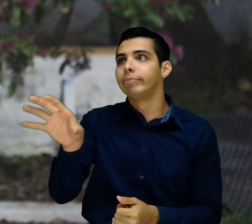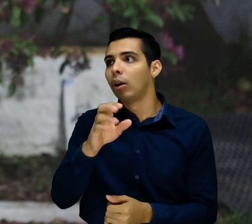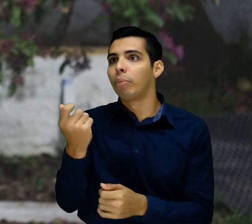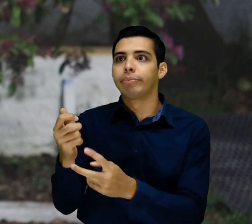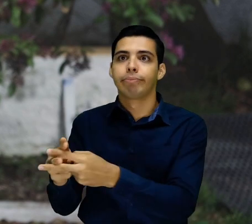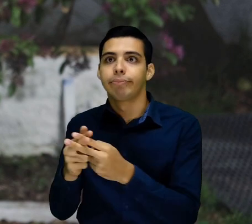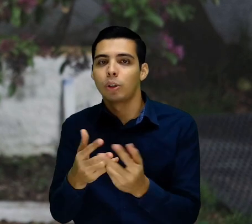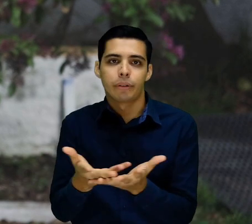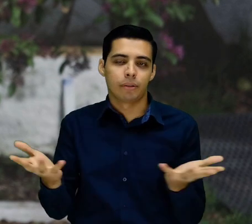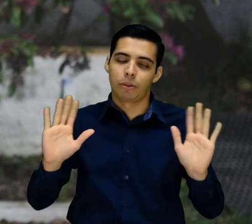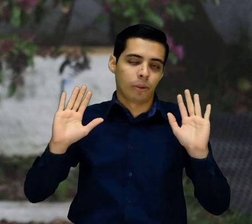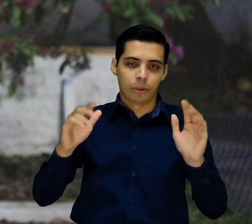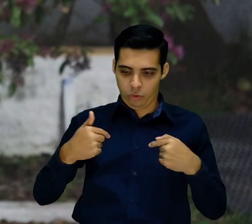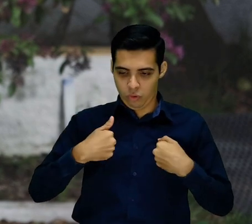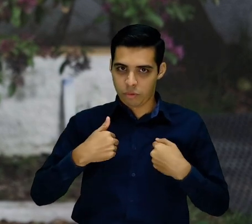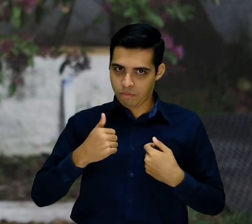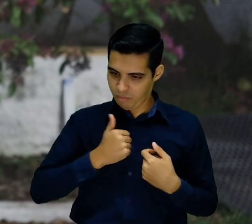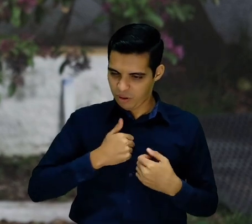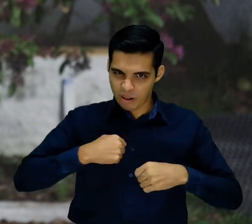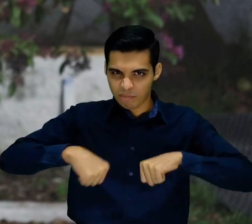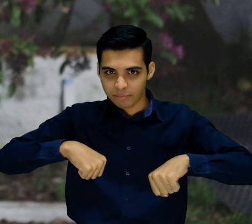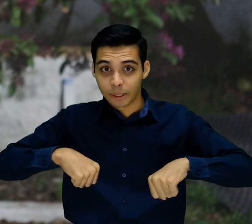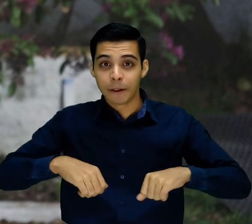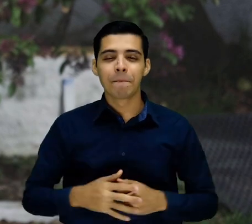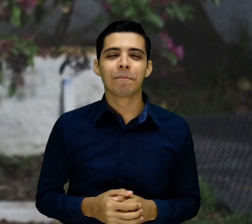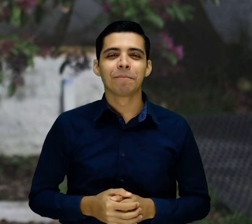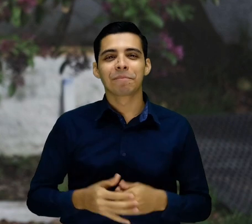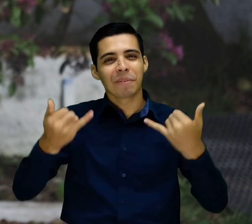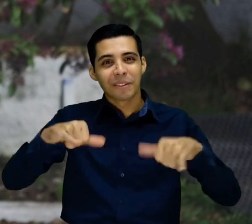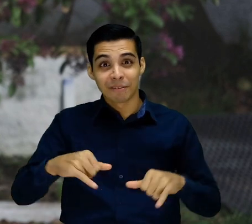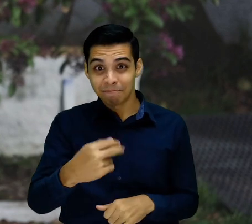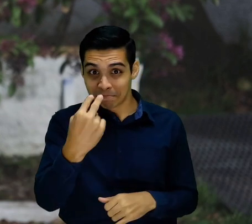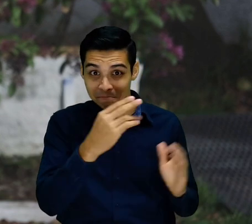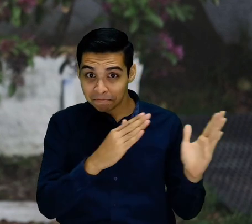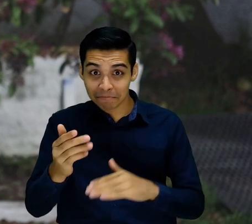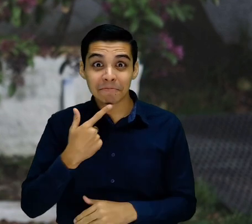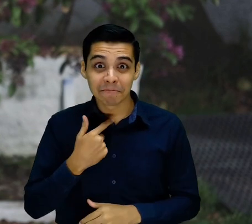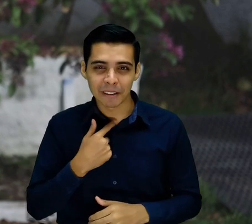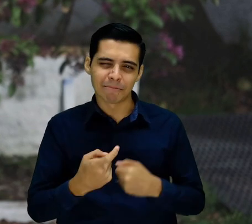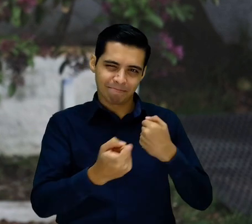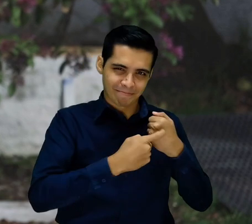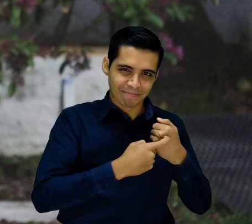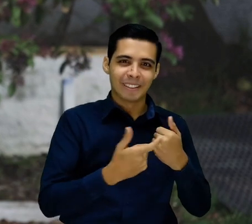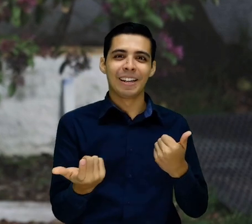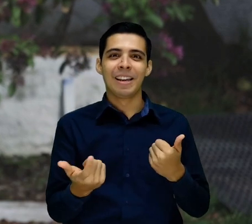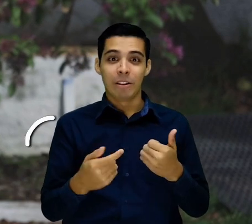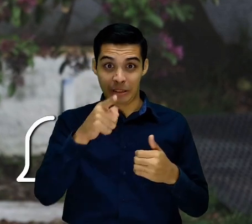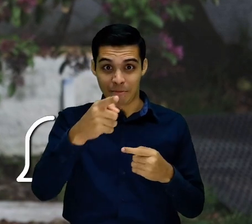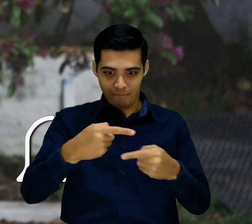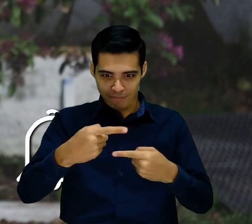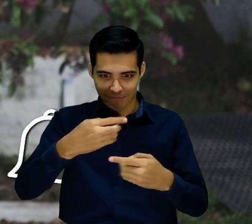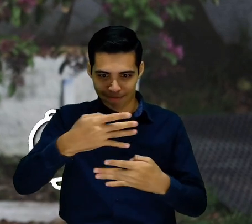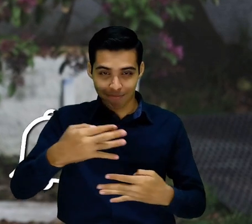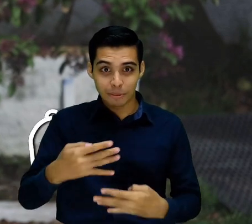situaciones externas que no podemos controlar. Hasta aquí este video. Si te gustó, déjame tu like, tu comentario en la parte de abajo. Por supuesto, suscríbete a este canal y